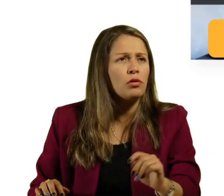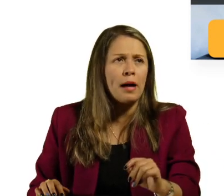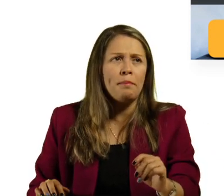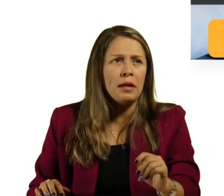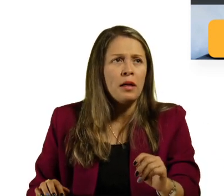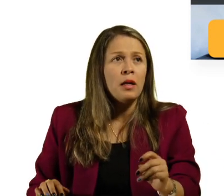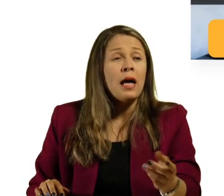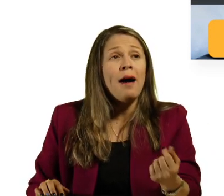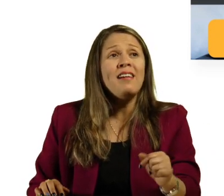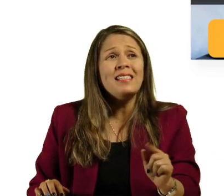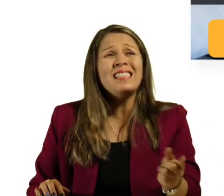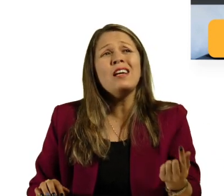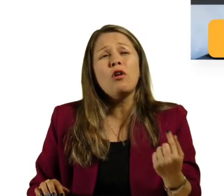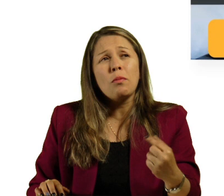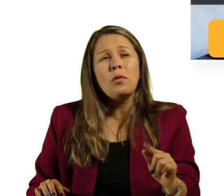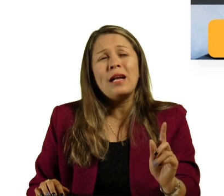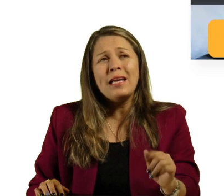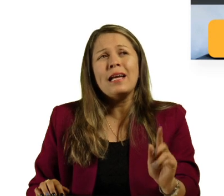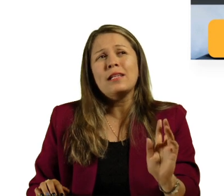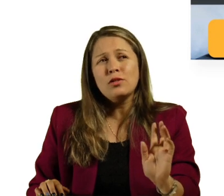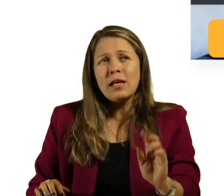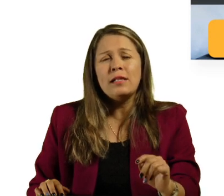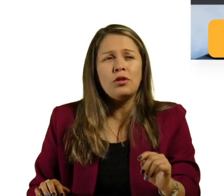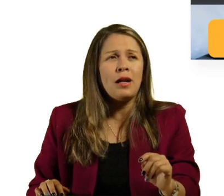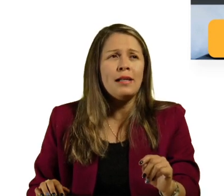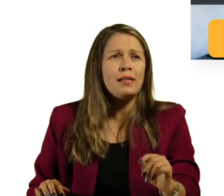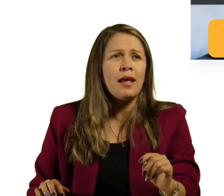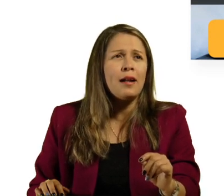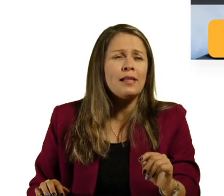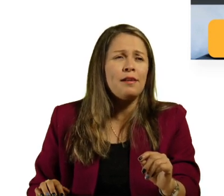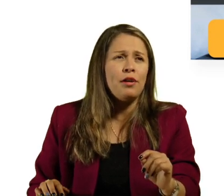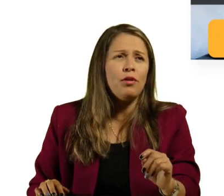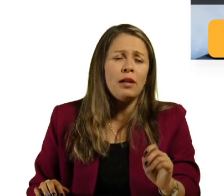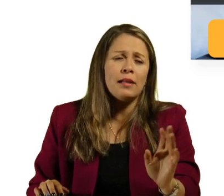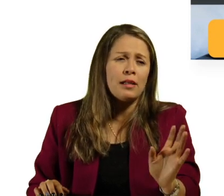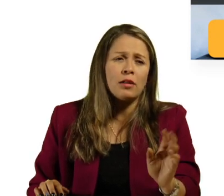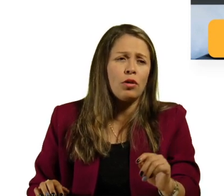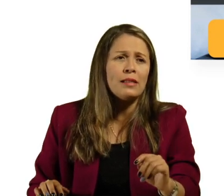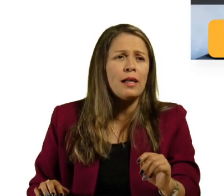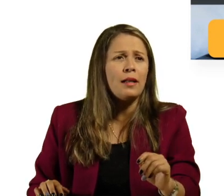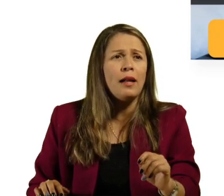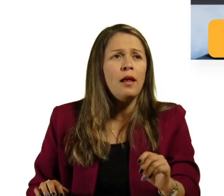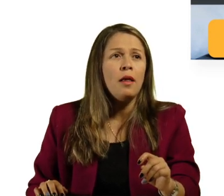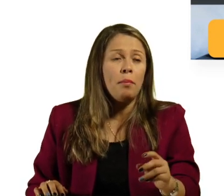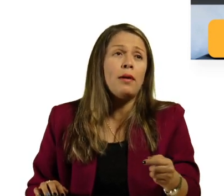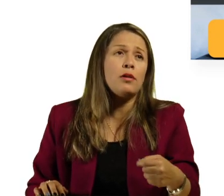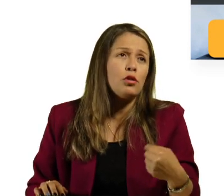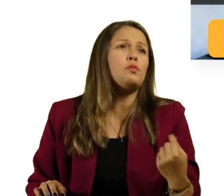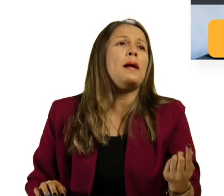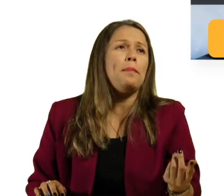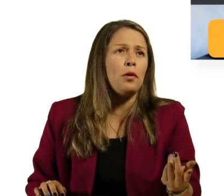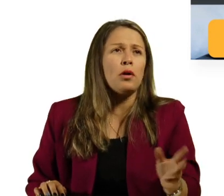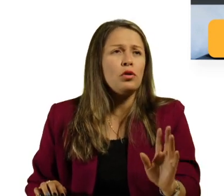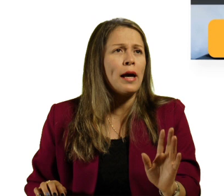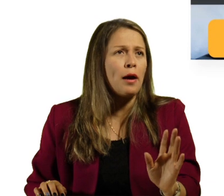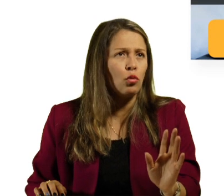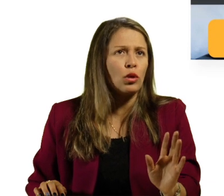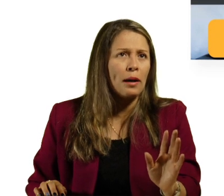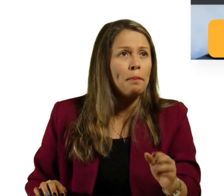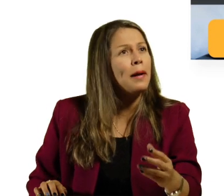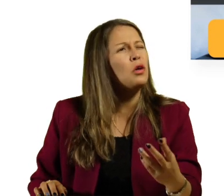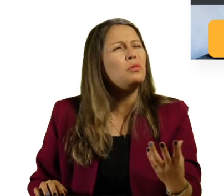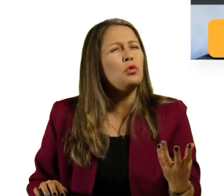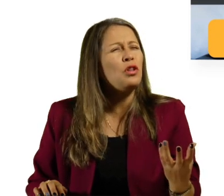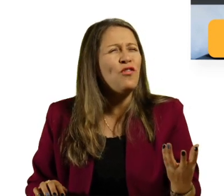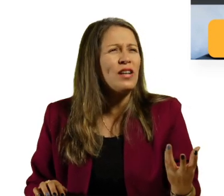no los cambian. A veces incorporan ingresos adicionales que hayan recibido en el sector estatal, pero eso es para poderlos